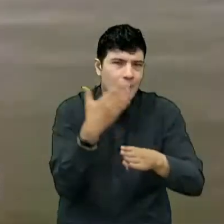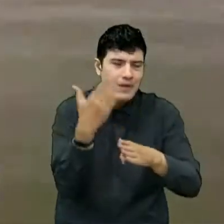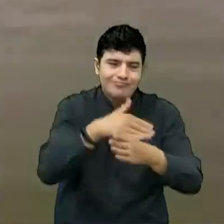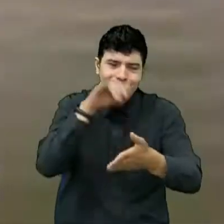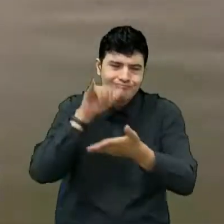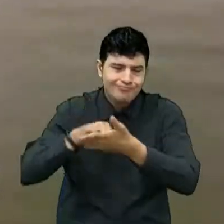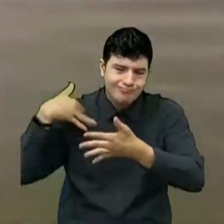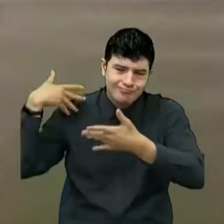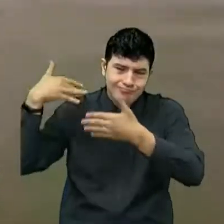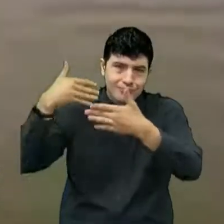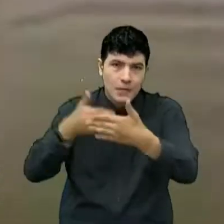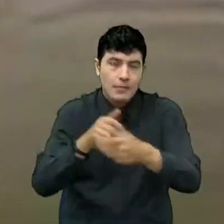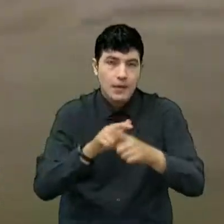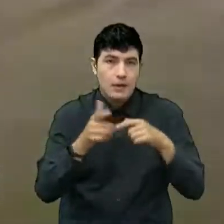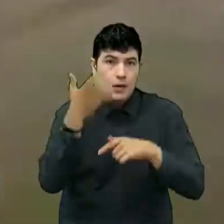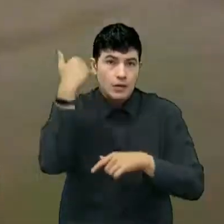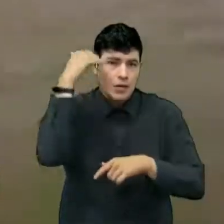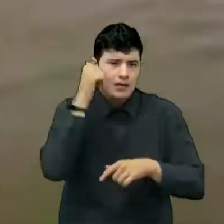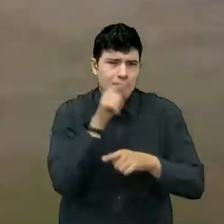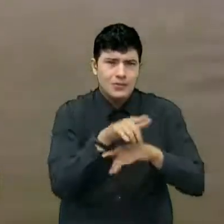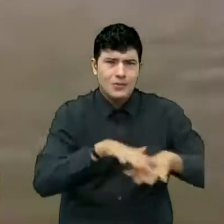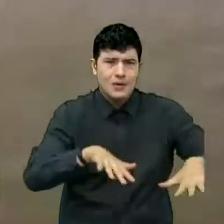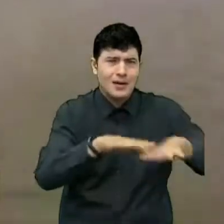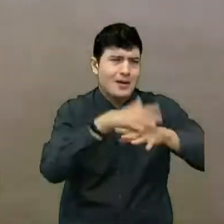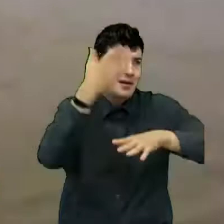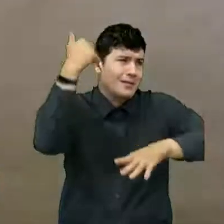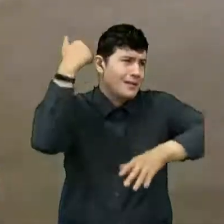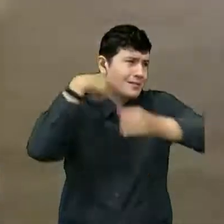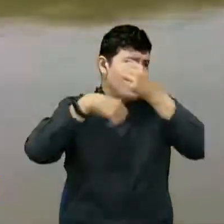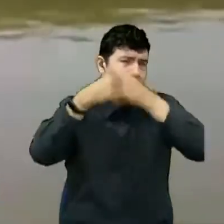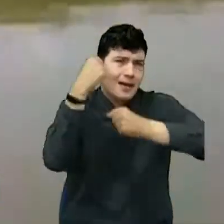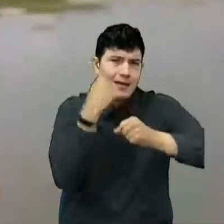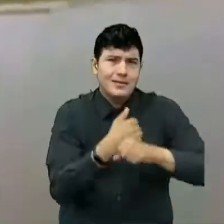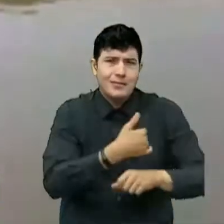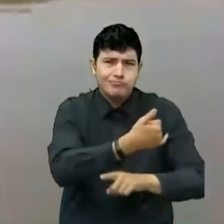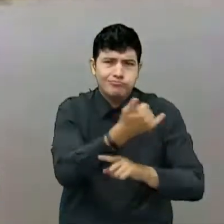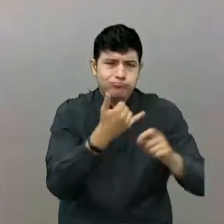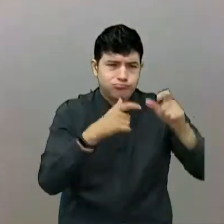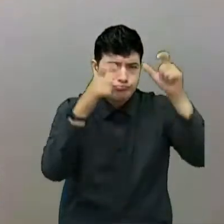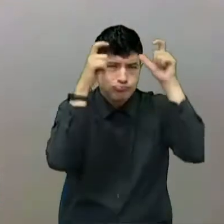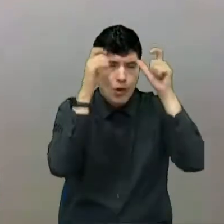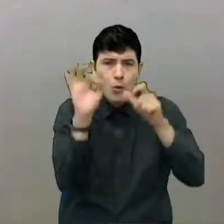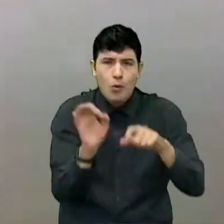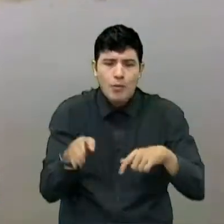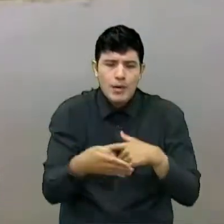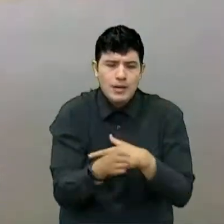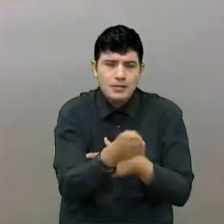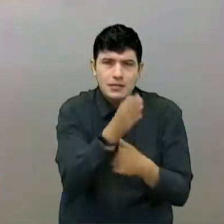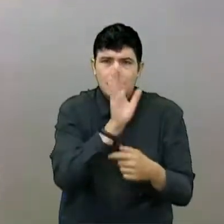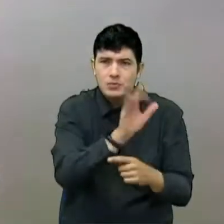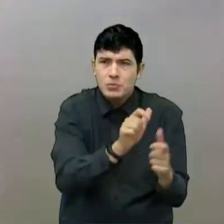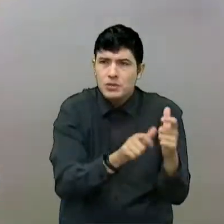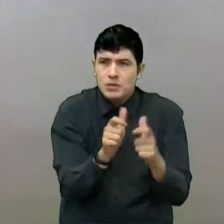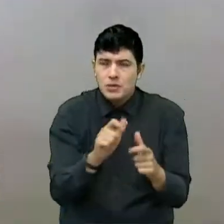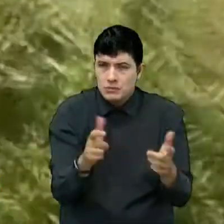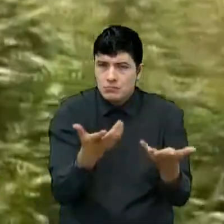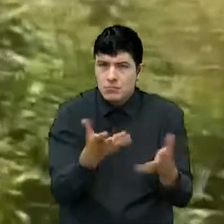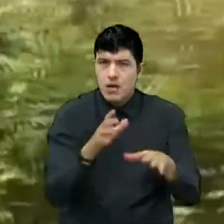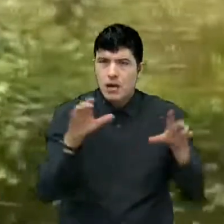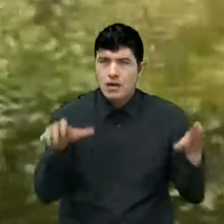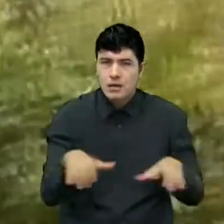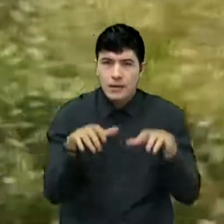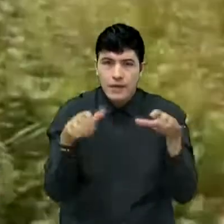Estos playones o humedales han sido utilizados por generaciones para el pastoreo de ganado vacuno y para la pesca artesanal,